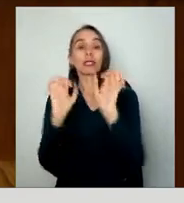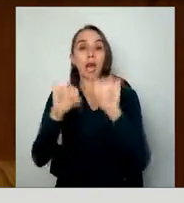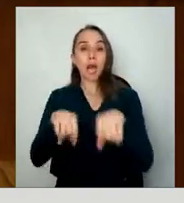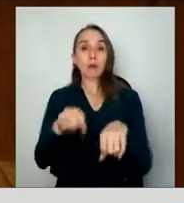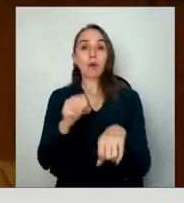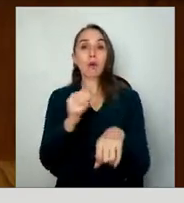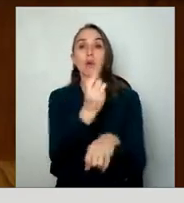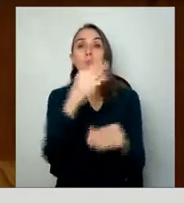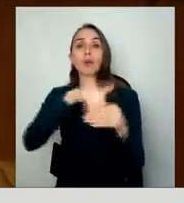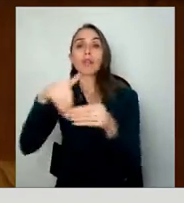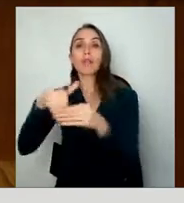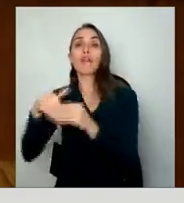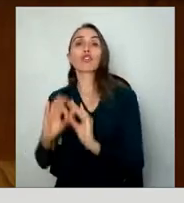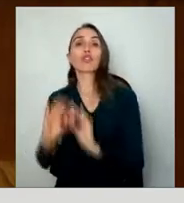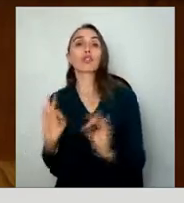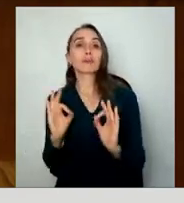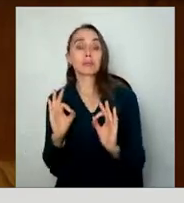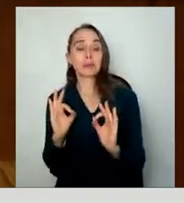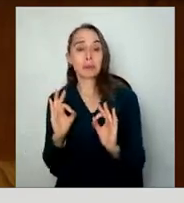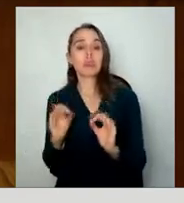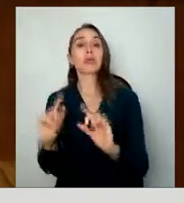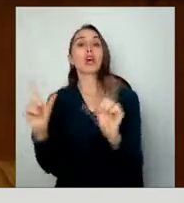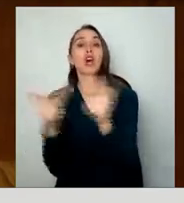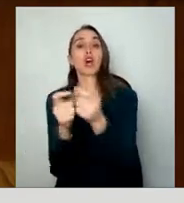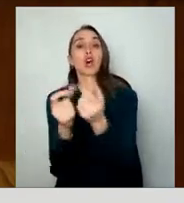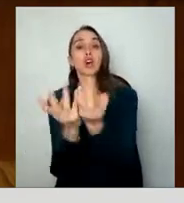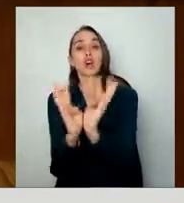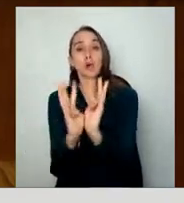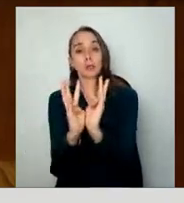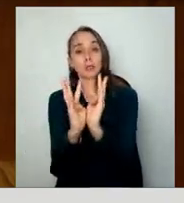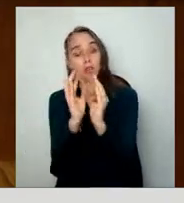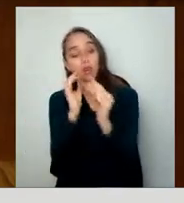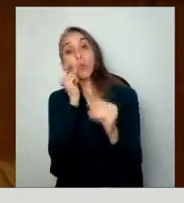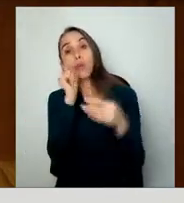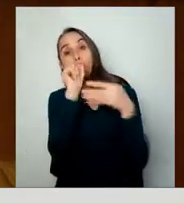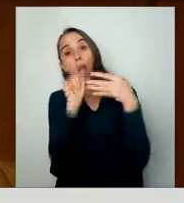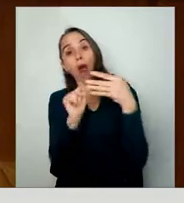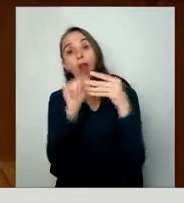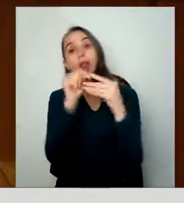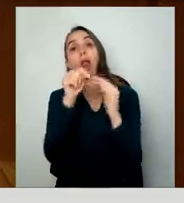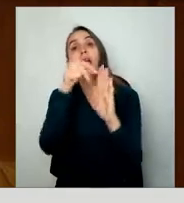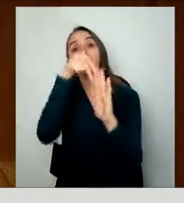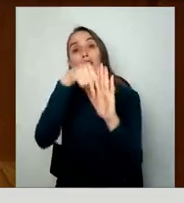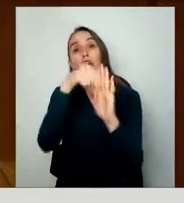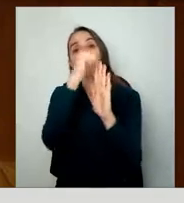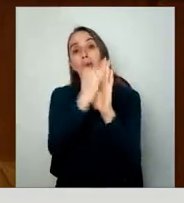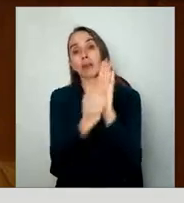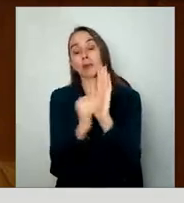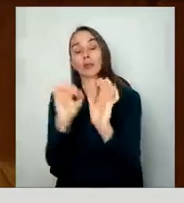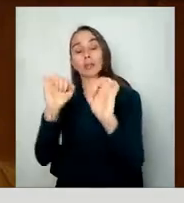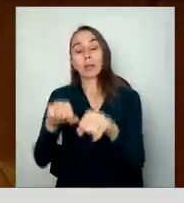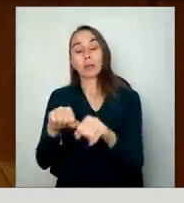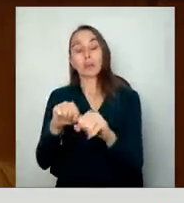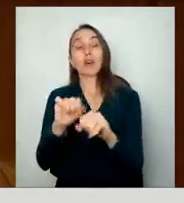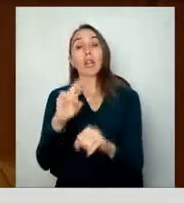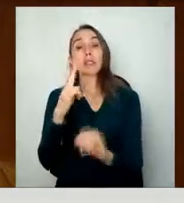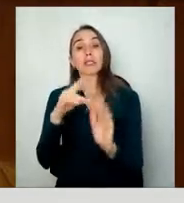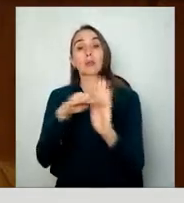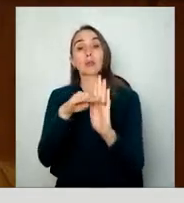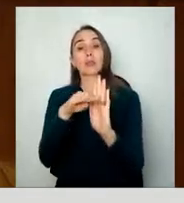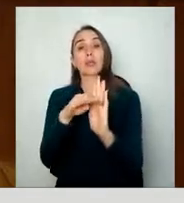la comisión determinó la siguiente calificación de las disposiciones aprobadas en este segundo trámite constitucional